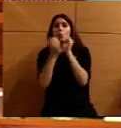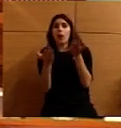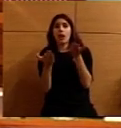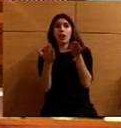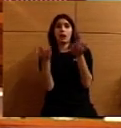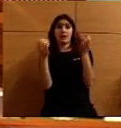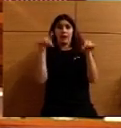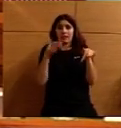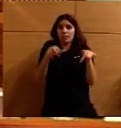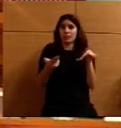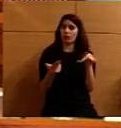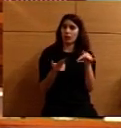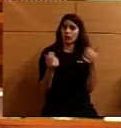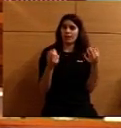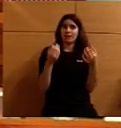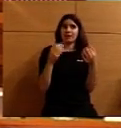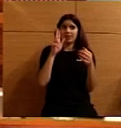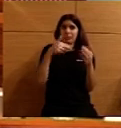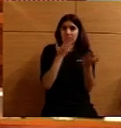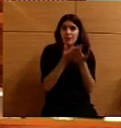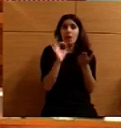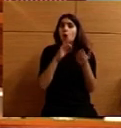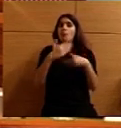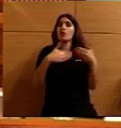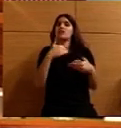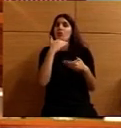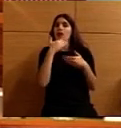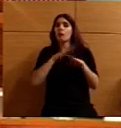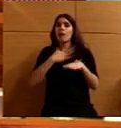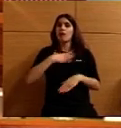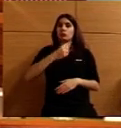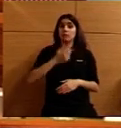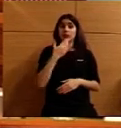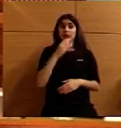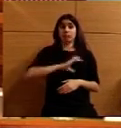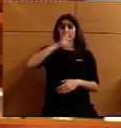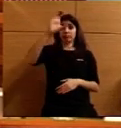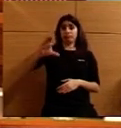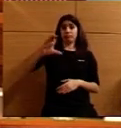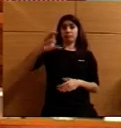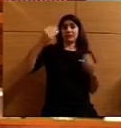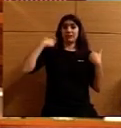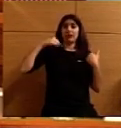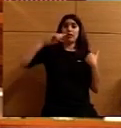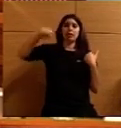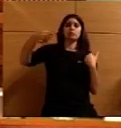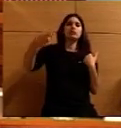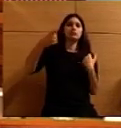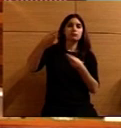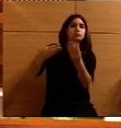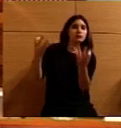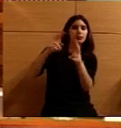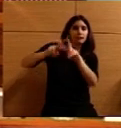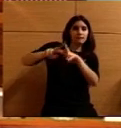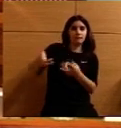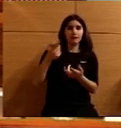aquí también se pide o hay un procedimiento para que los ayuntamientos, cuando reciban este dinero, luego de